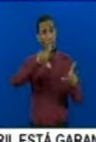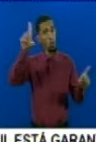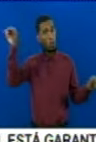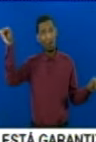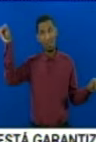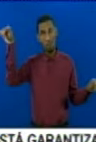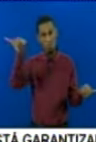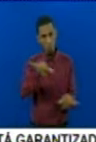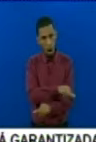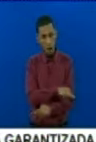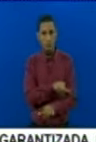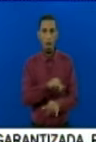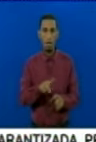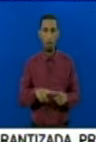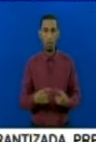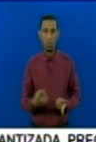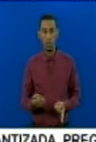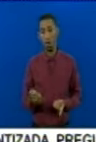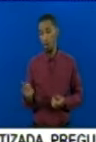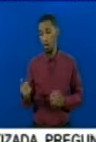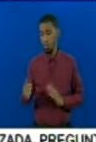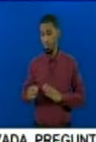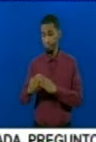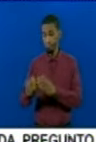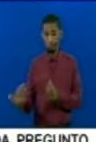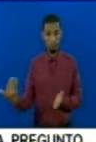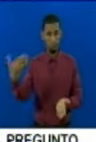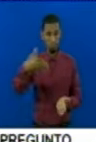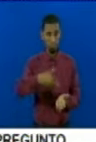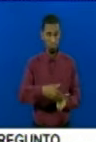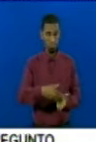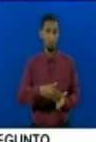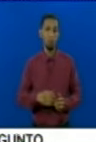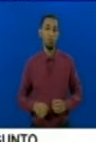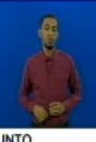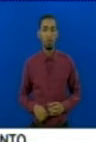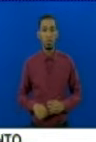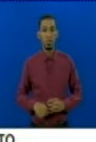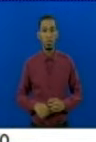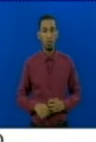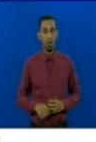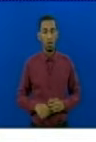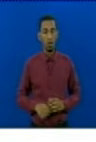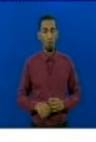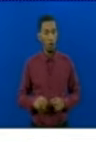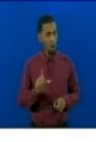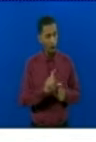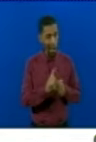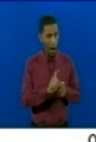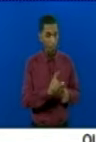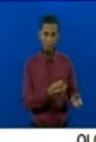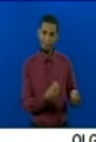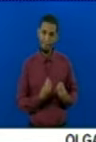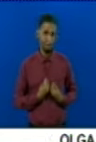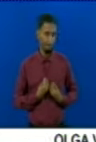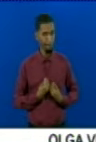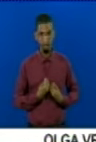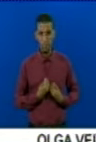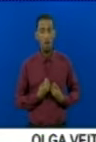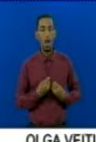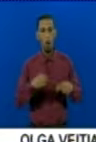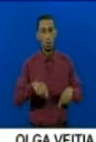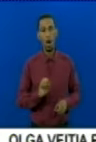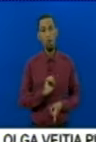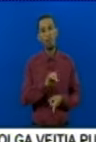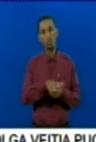atrasos en la entrega del grano de la agricultura a la industria, pero ya hemos iniciado